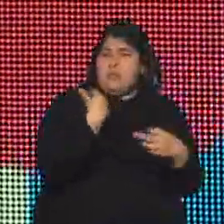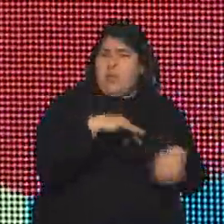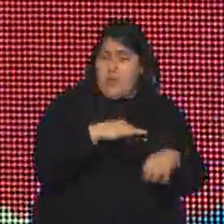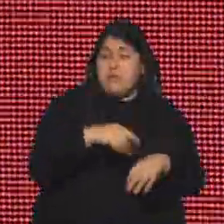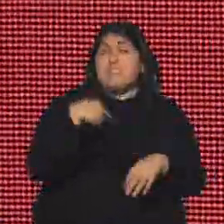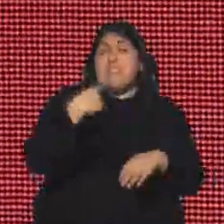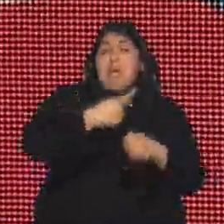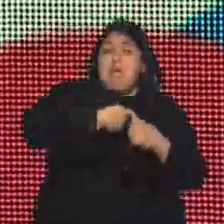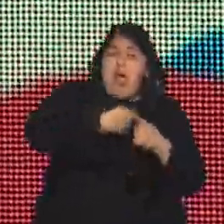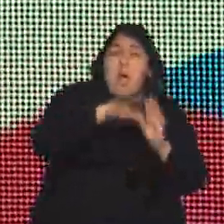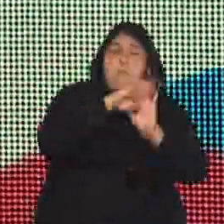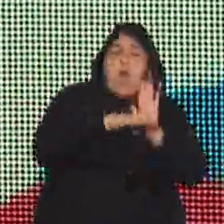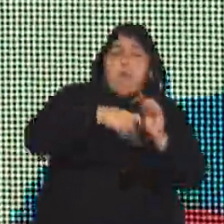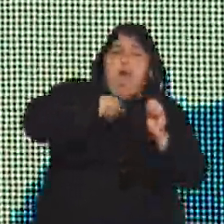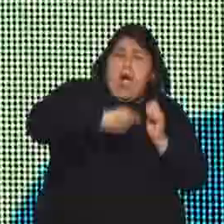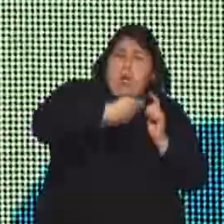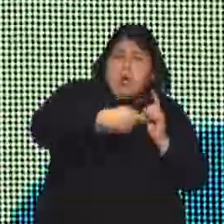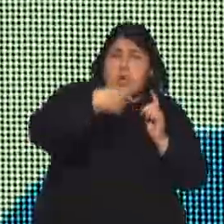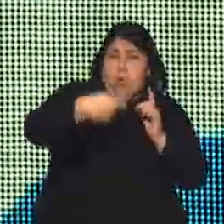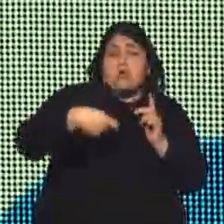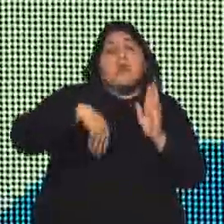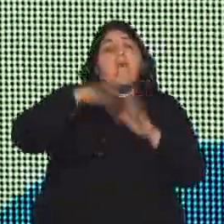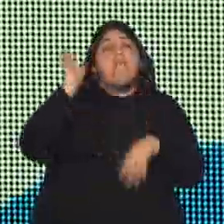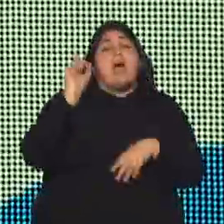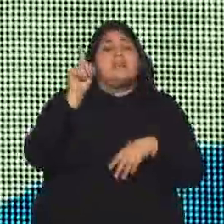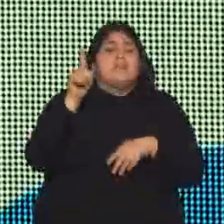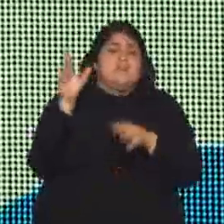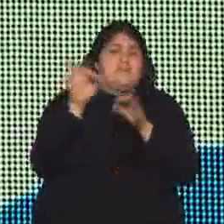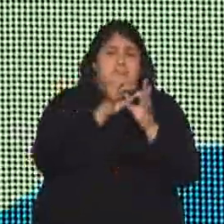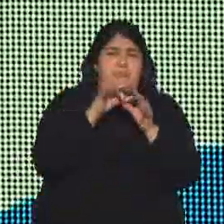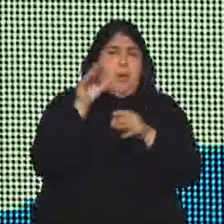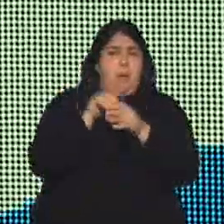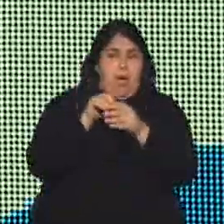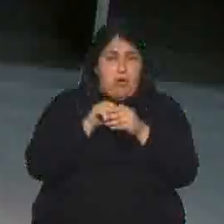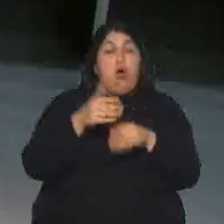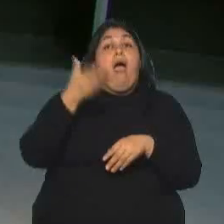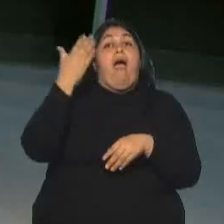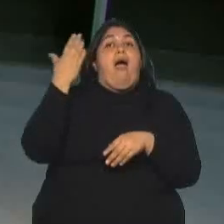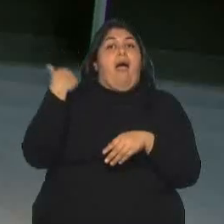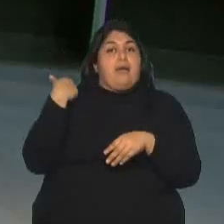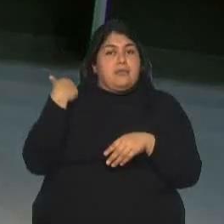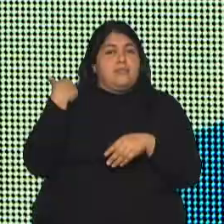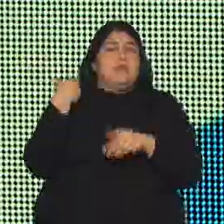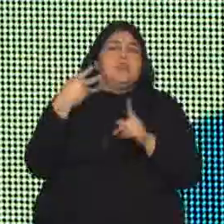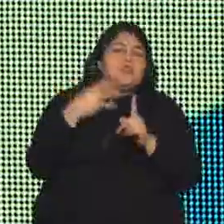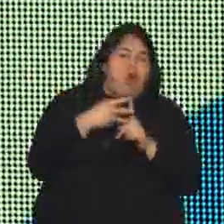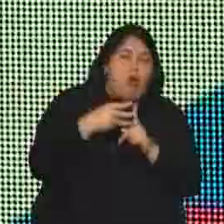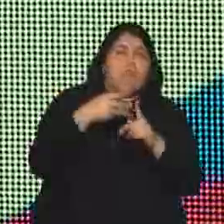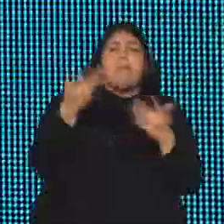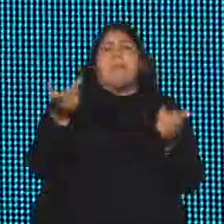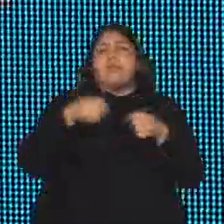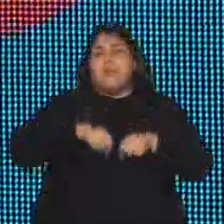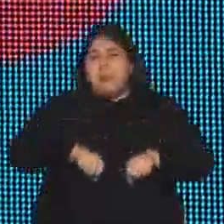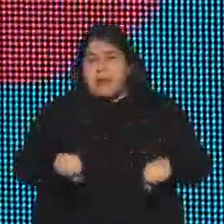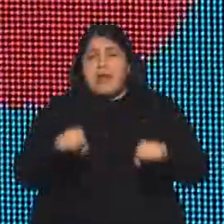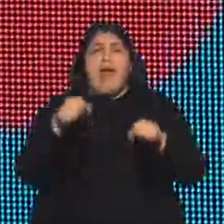Ahoras, son únicamente para las tarjetas emitidas por banco. Antes entraban las tarjetas de los shoppings, de los supermercados, de las